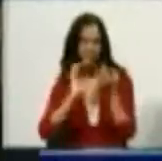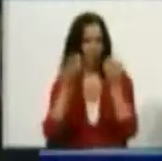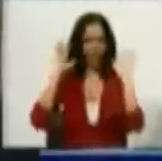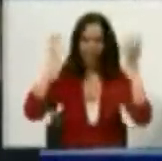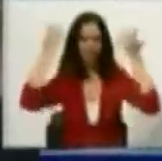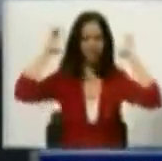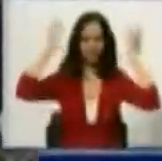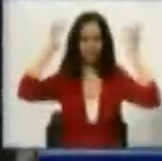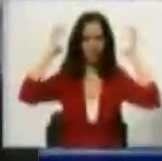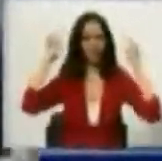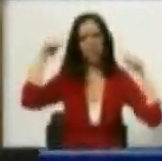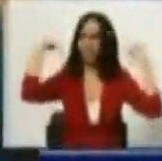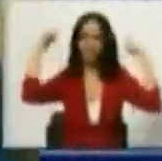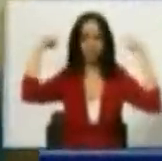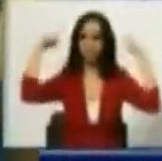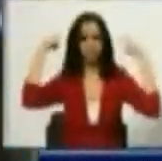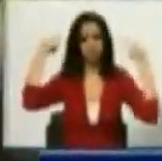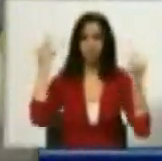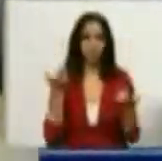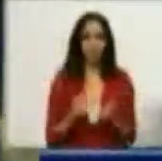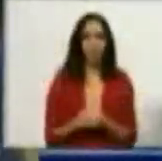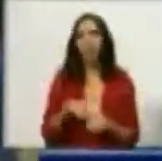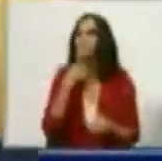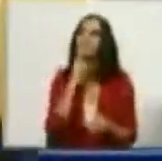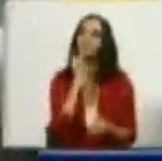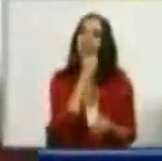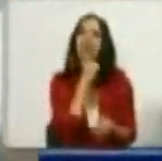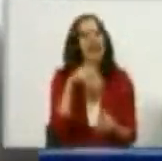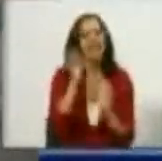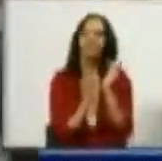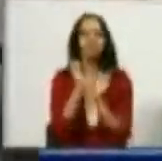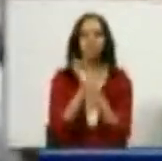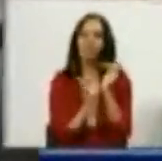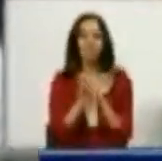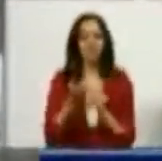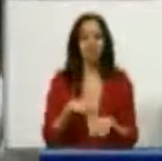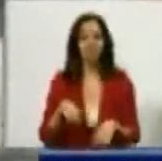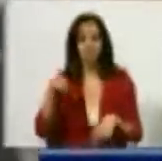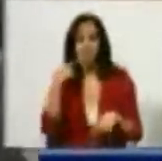loca muy loca la loca pero se llama Jesús